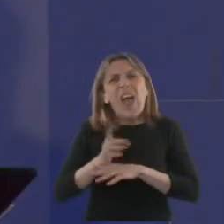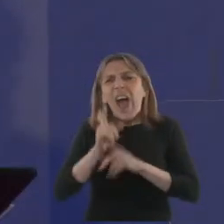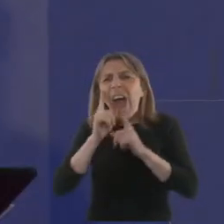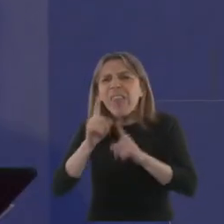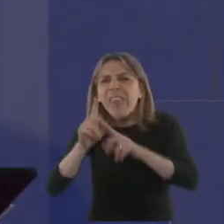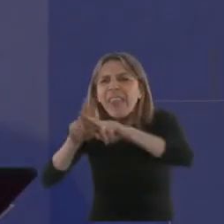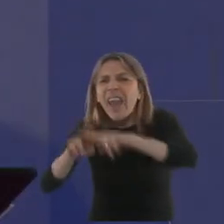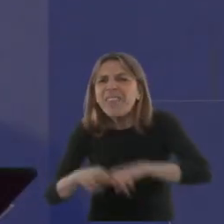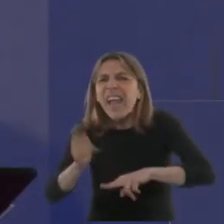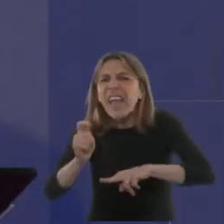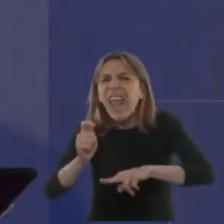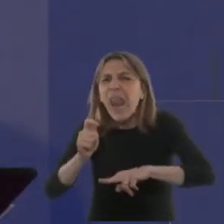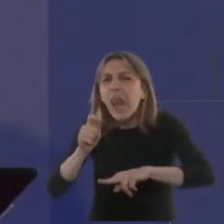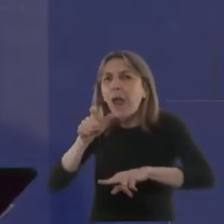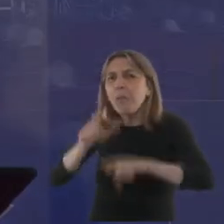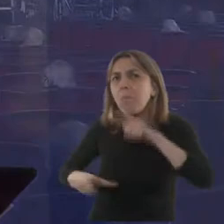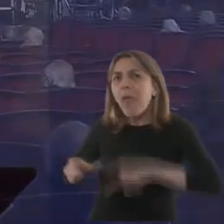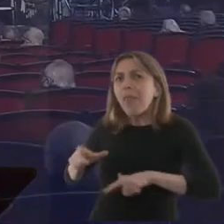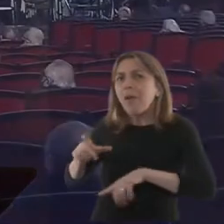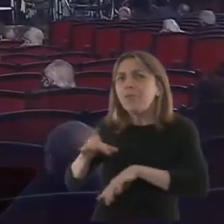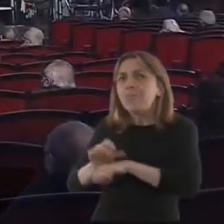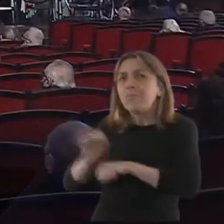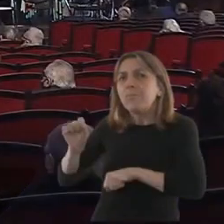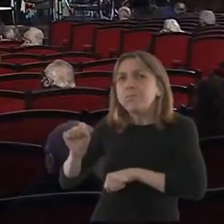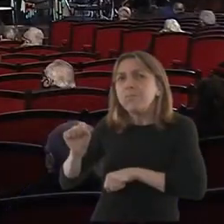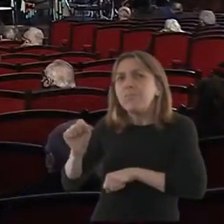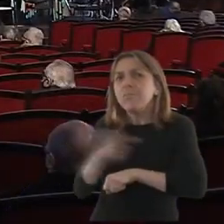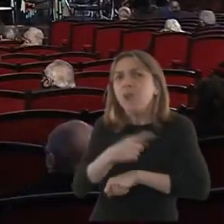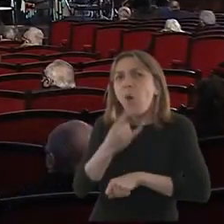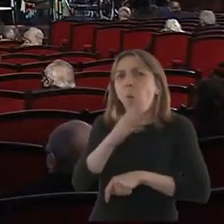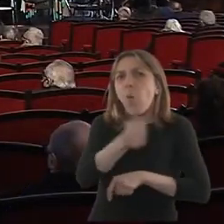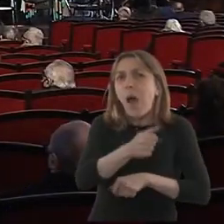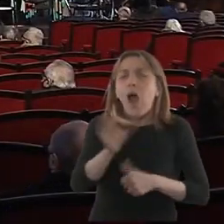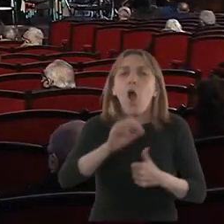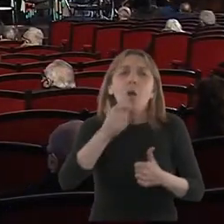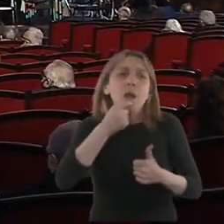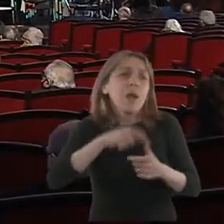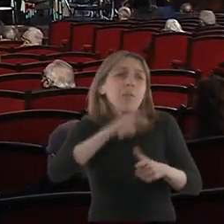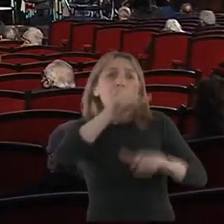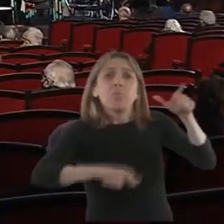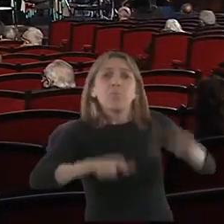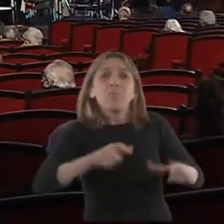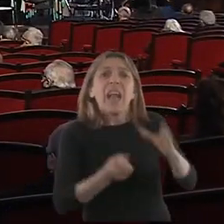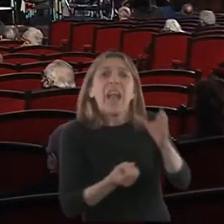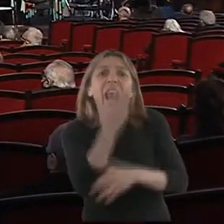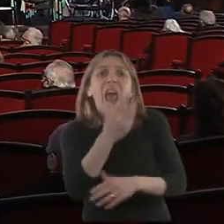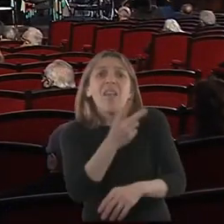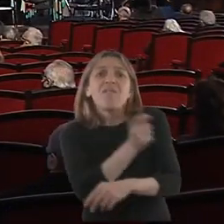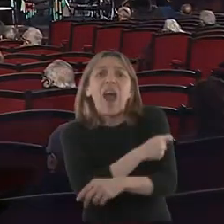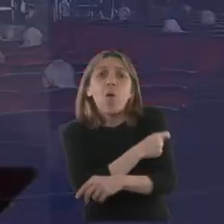universidad. O quienes fueron inoculadas por vacunas creadas por científicos de la UBA.